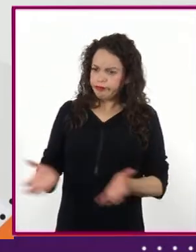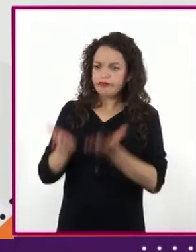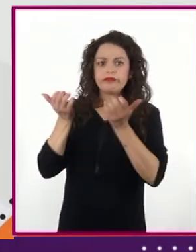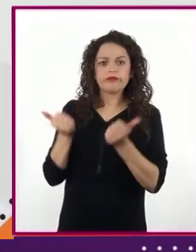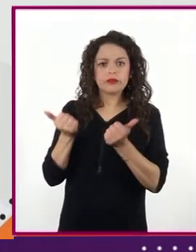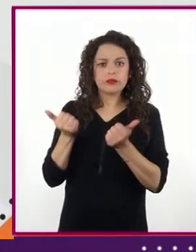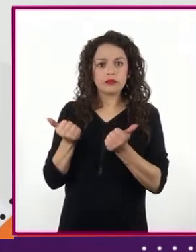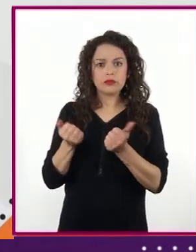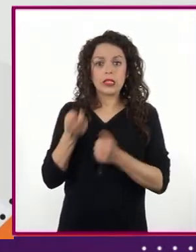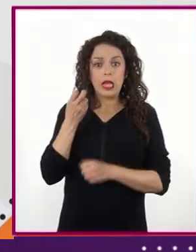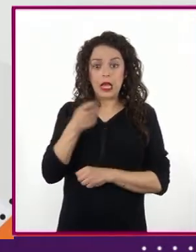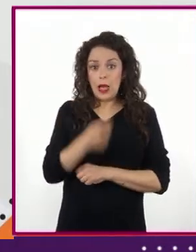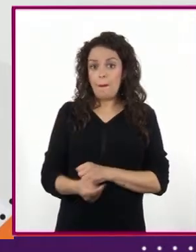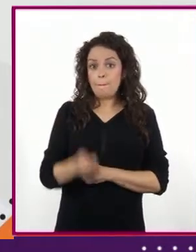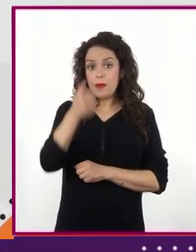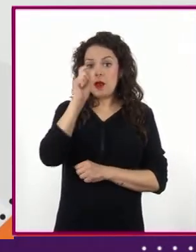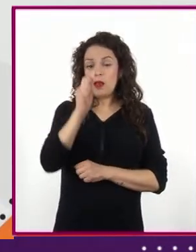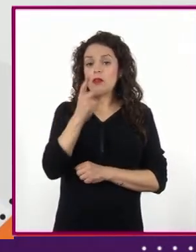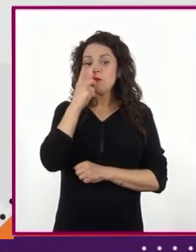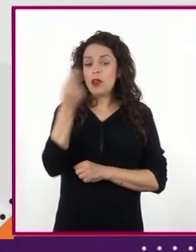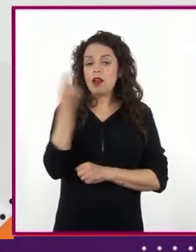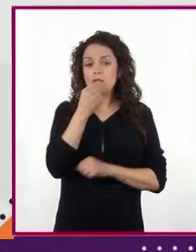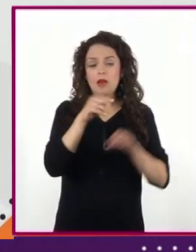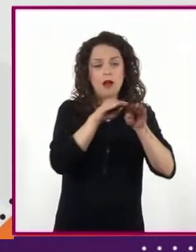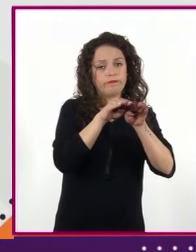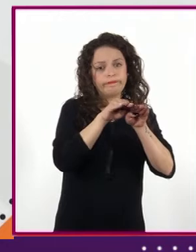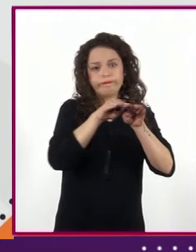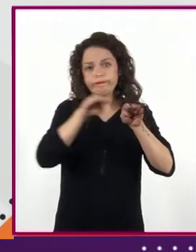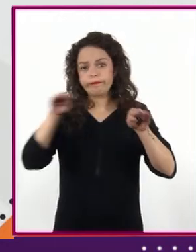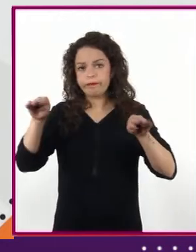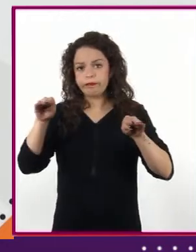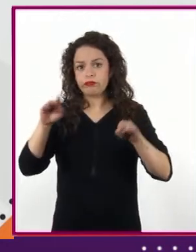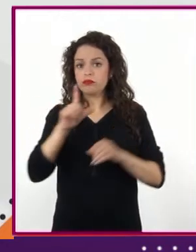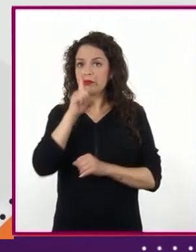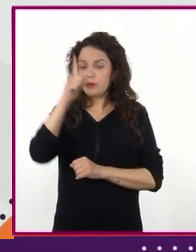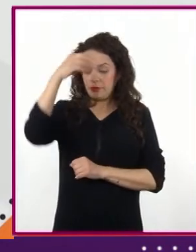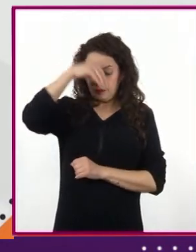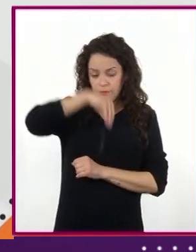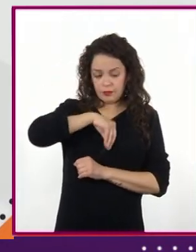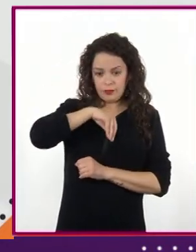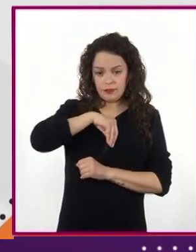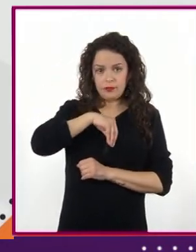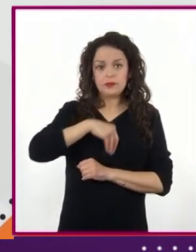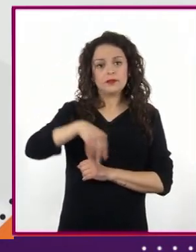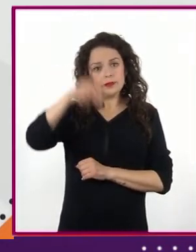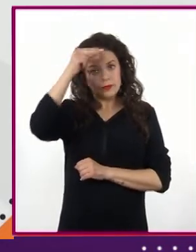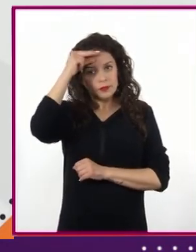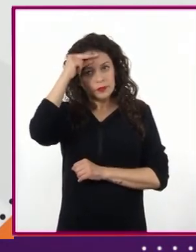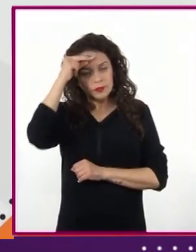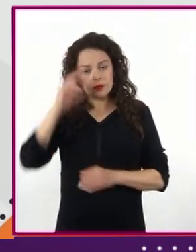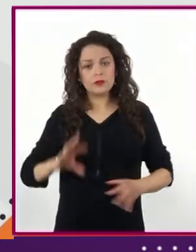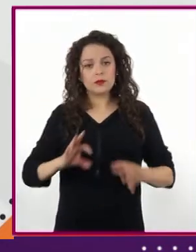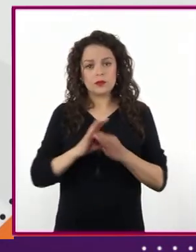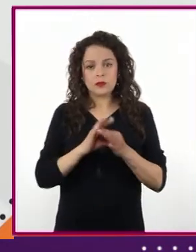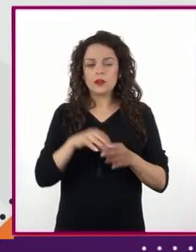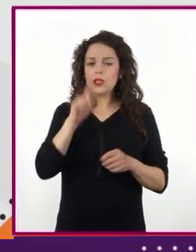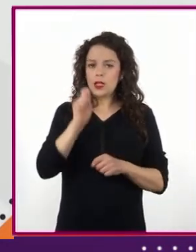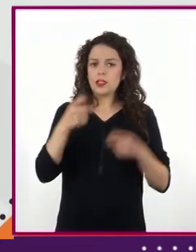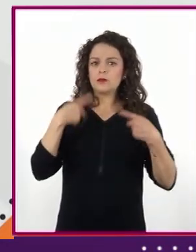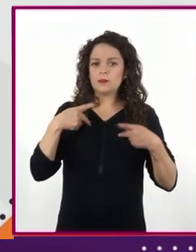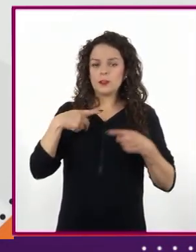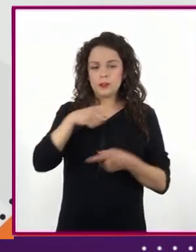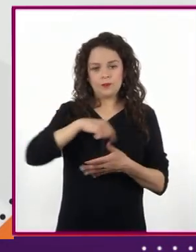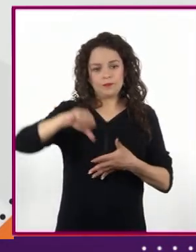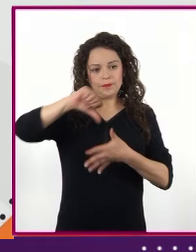Fue de los primeros en sostener la igualdad intelectual y espiritual de los americanos. Fray Alonso de la Vera Cruz.